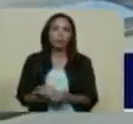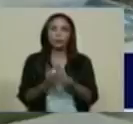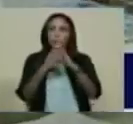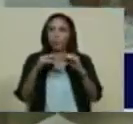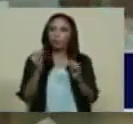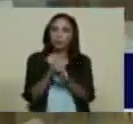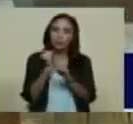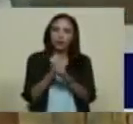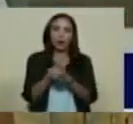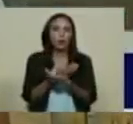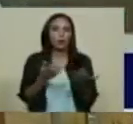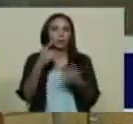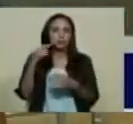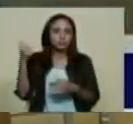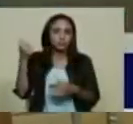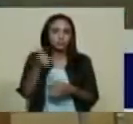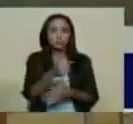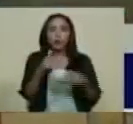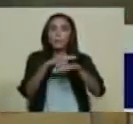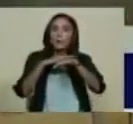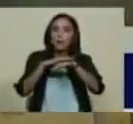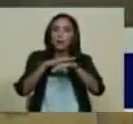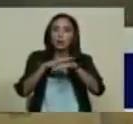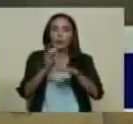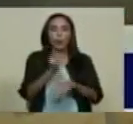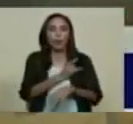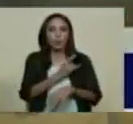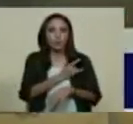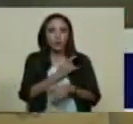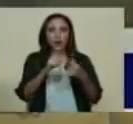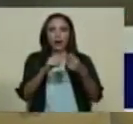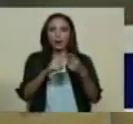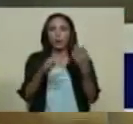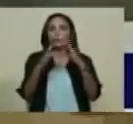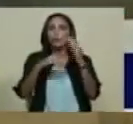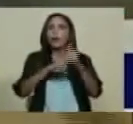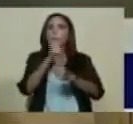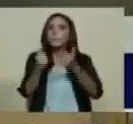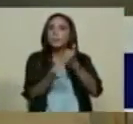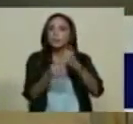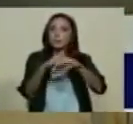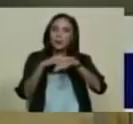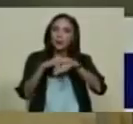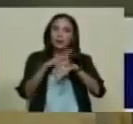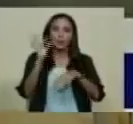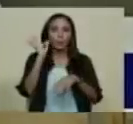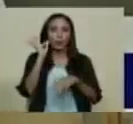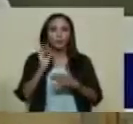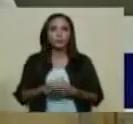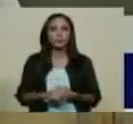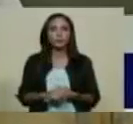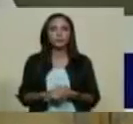gobierno, tanto usted, el ministro Hubert Roa, nuestra viceministra Lourdes Acuña, y en este momento, esta es una de